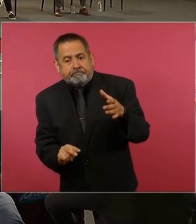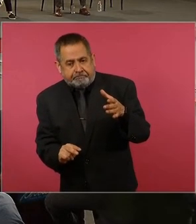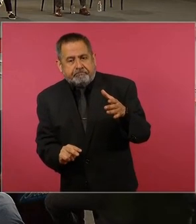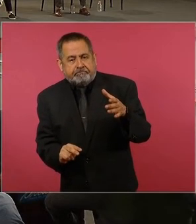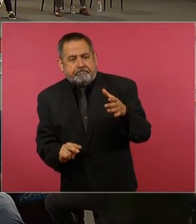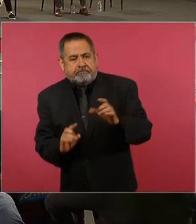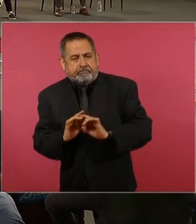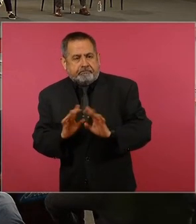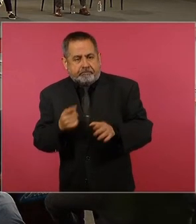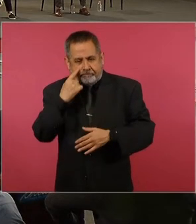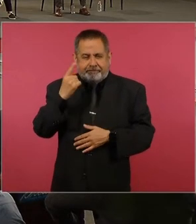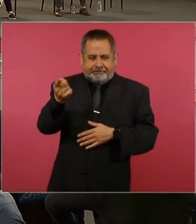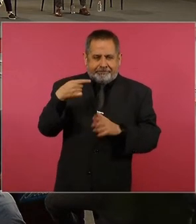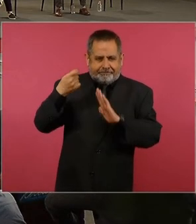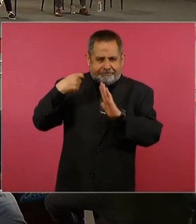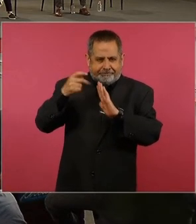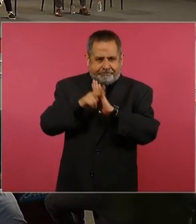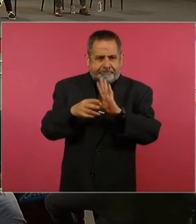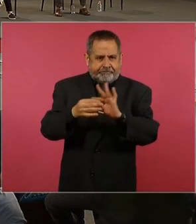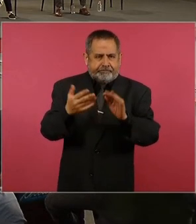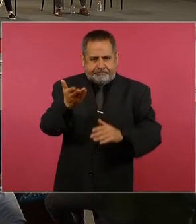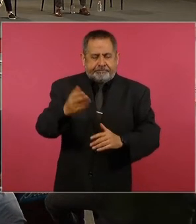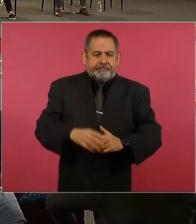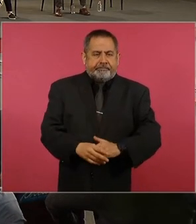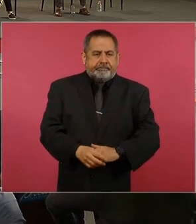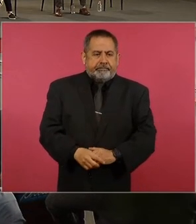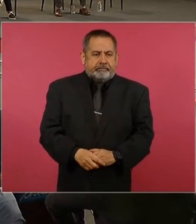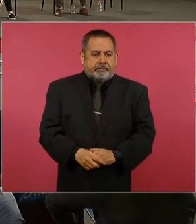¿Tengo el video? ¿Está ahí el video? ¿Hay un video de cómo hacer la caja? Sí.